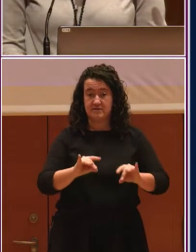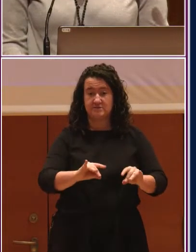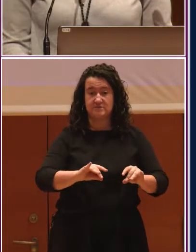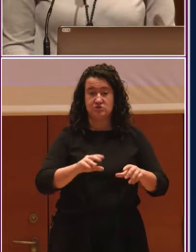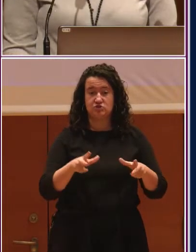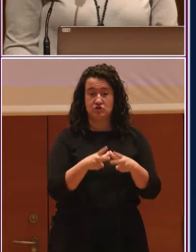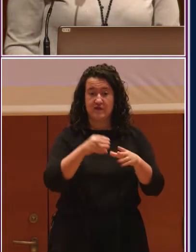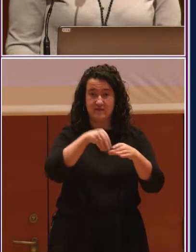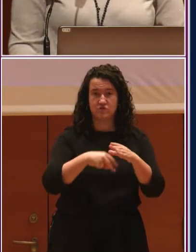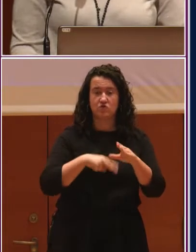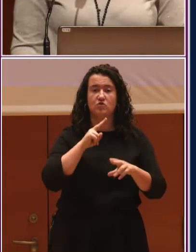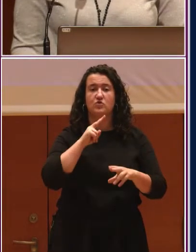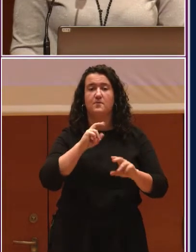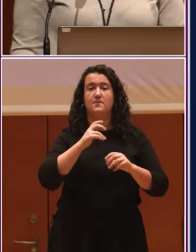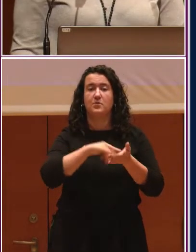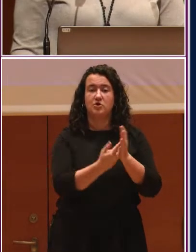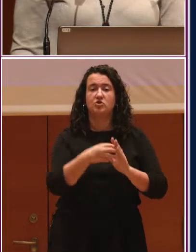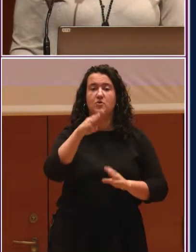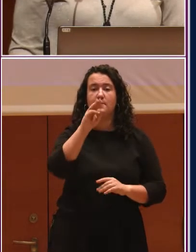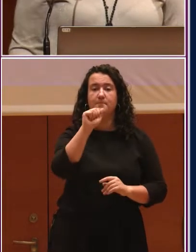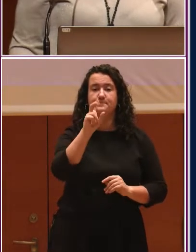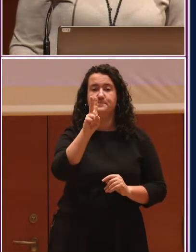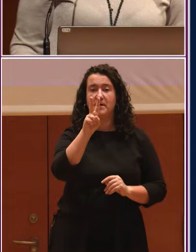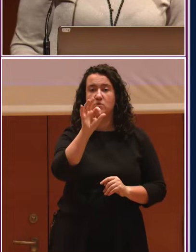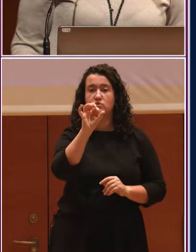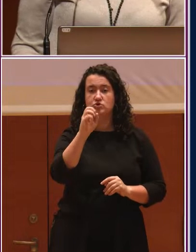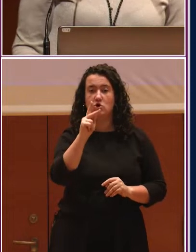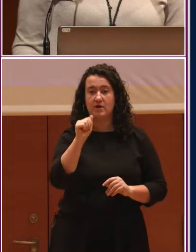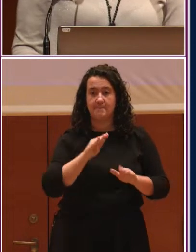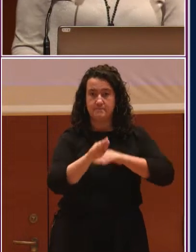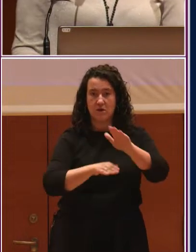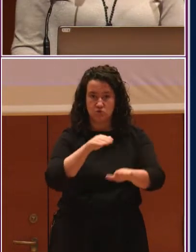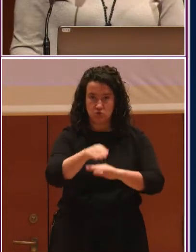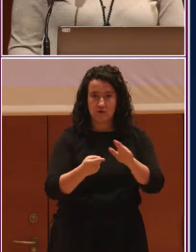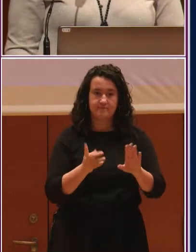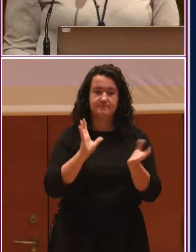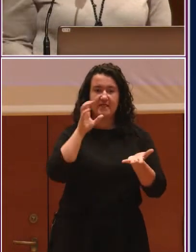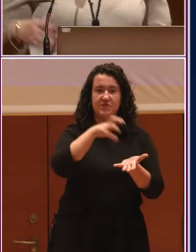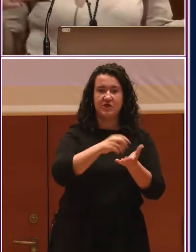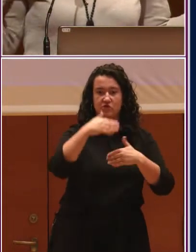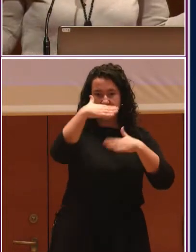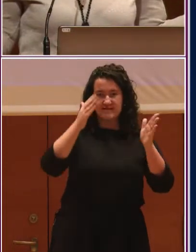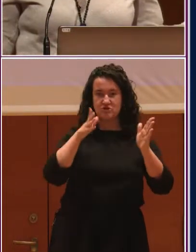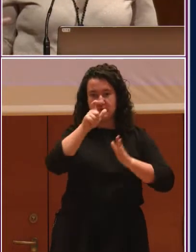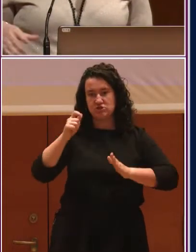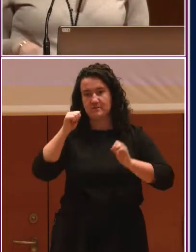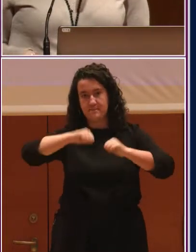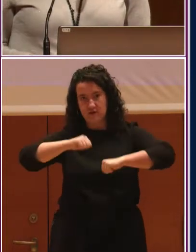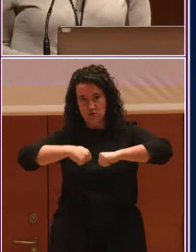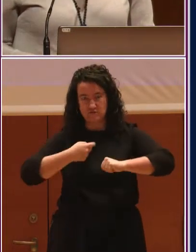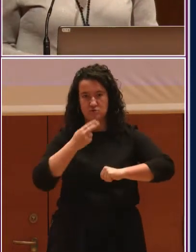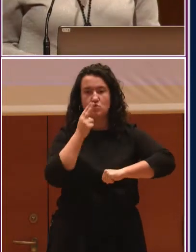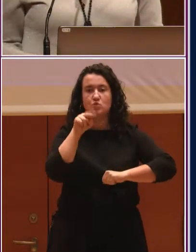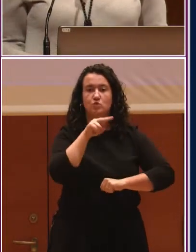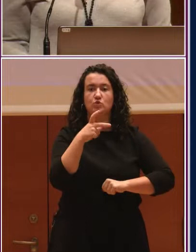día a día dentro del Plan de Intervención Social tenemos Pausoka paso a